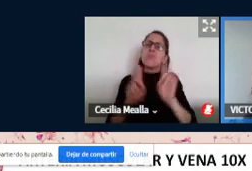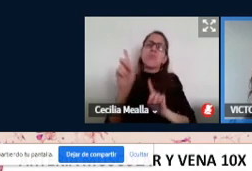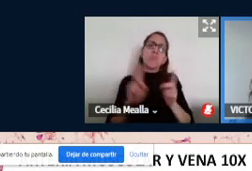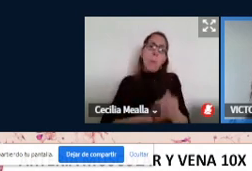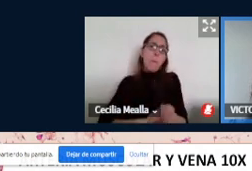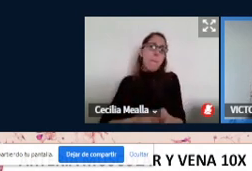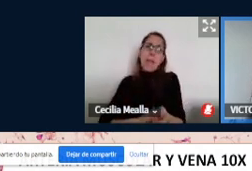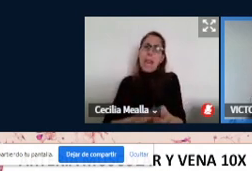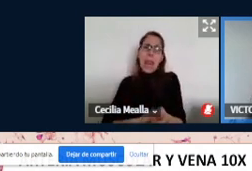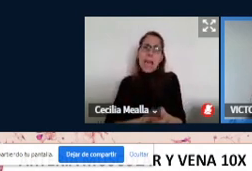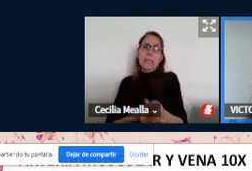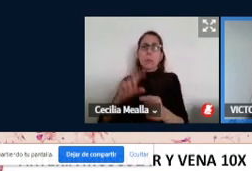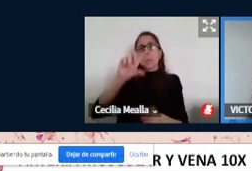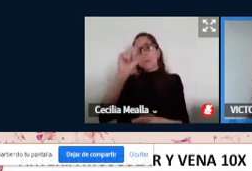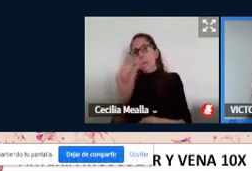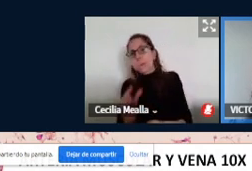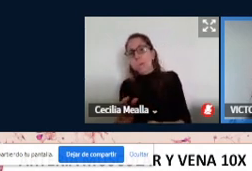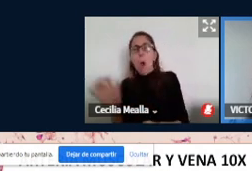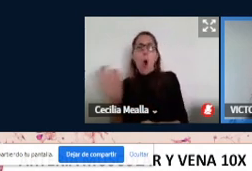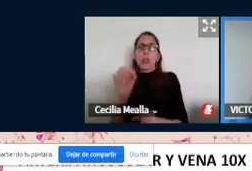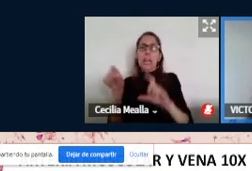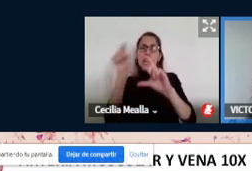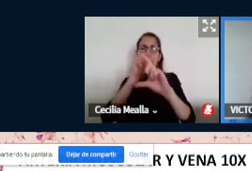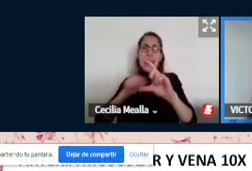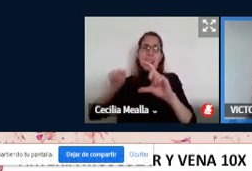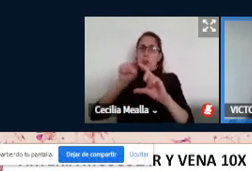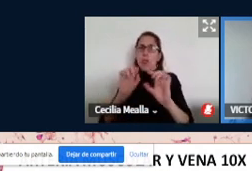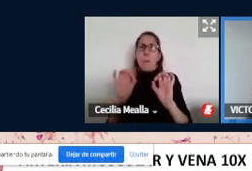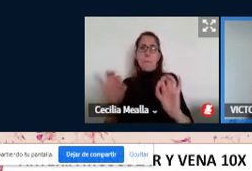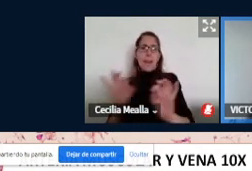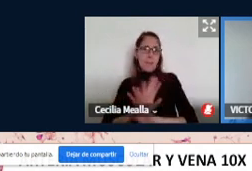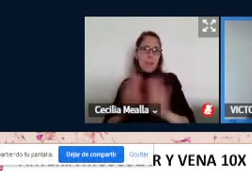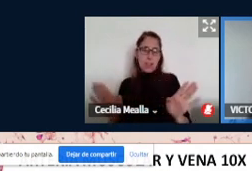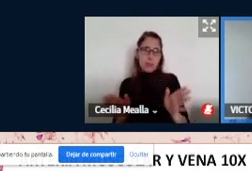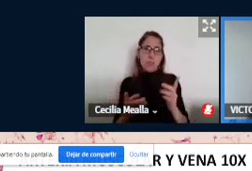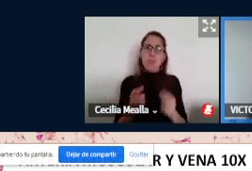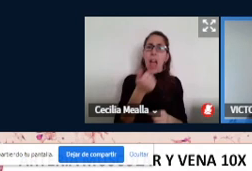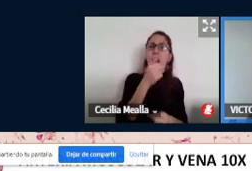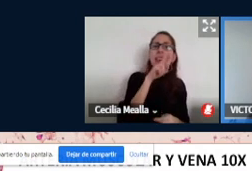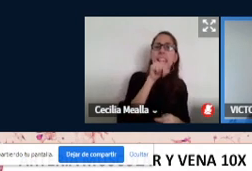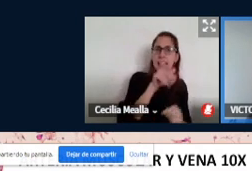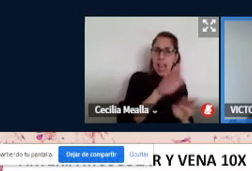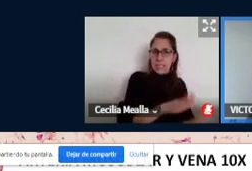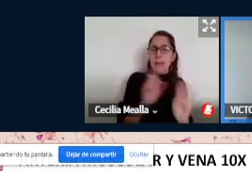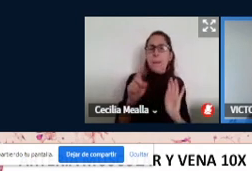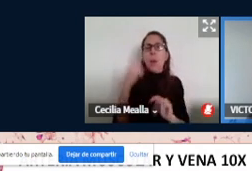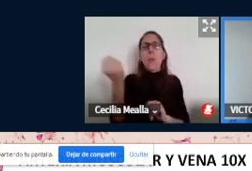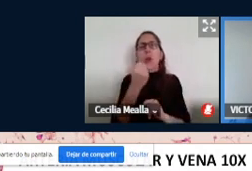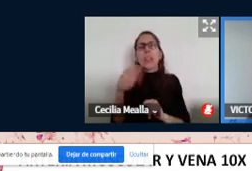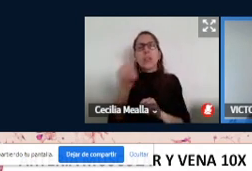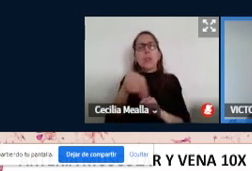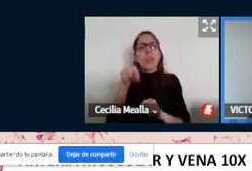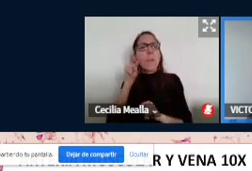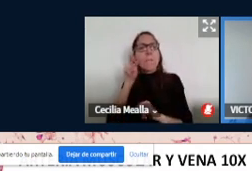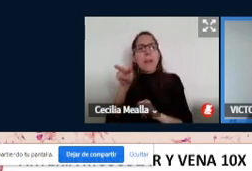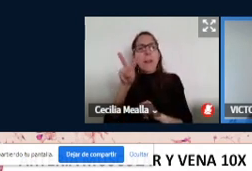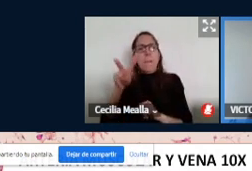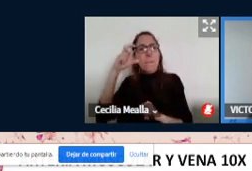que son perfectitas en redondas, son perfectamente redondas, pero ustedes tienen que mirar las capas,